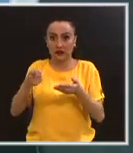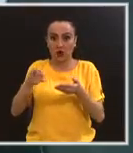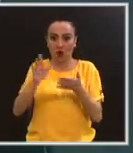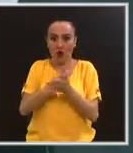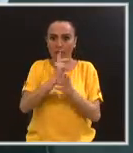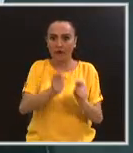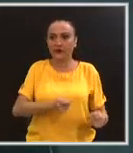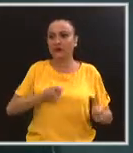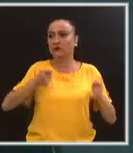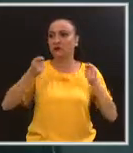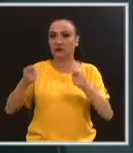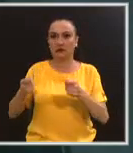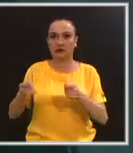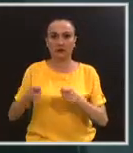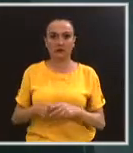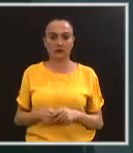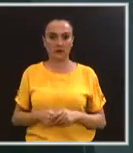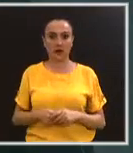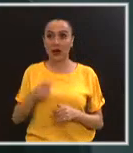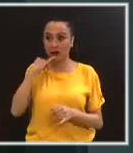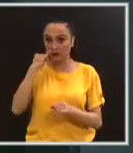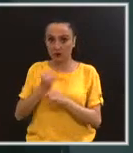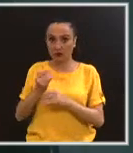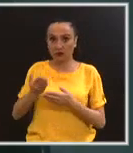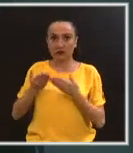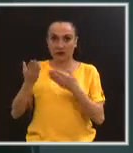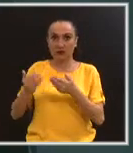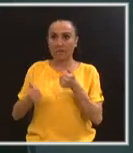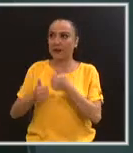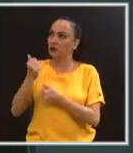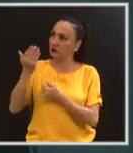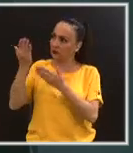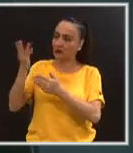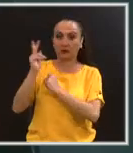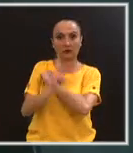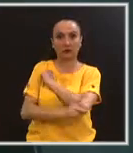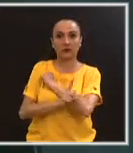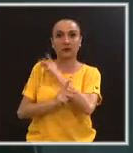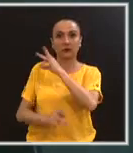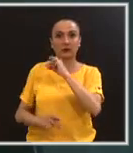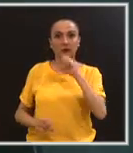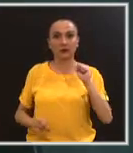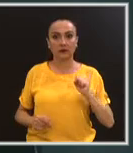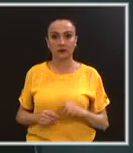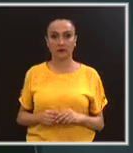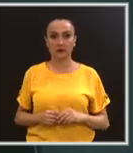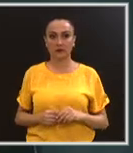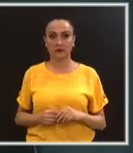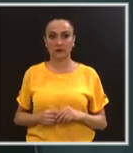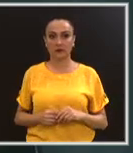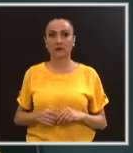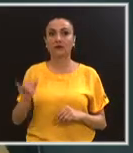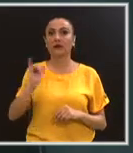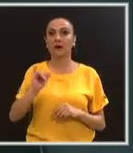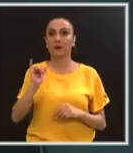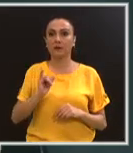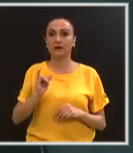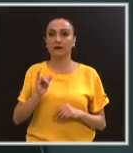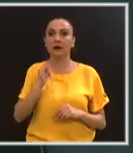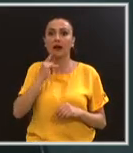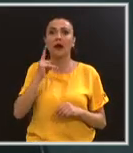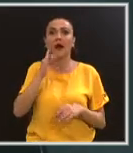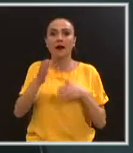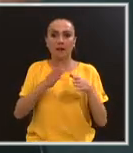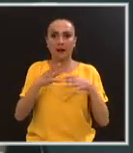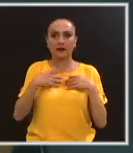oficio tanto a la entidad prestadora mayor que tenemos en el país que es la caja costaricense de seguro social como también a la cámara de la